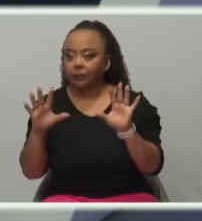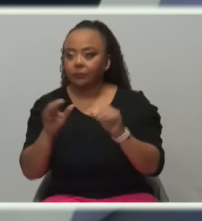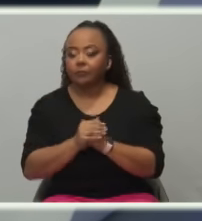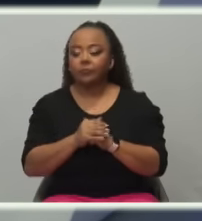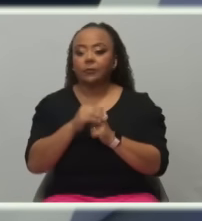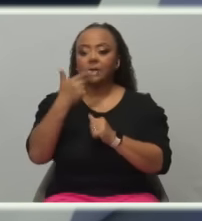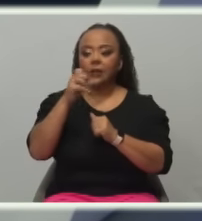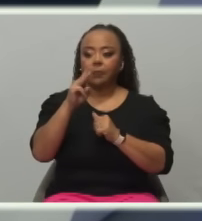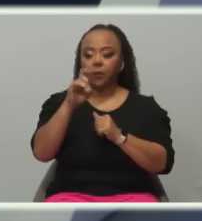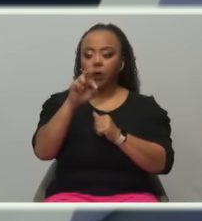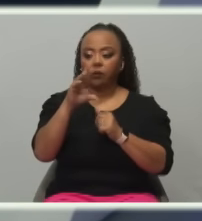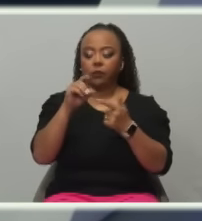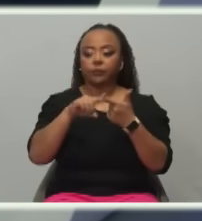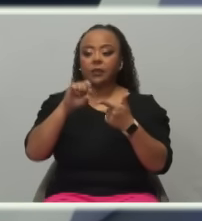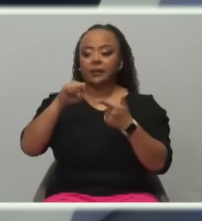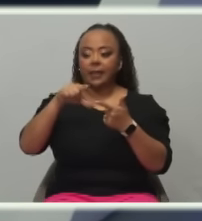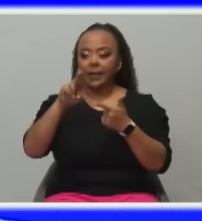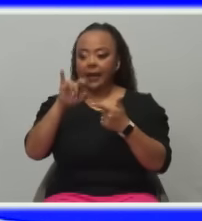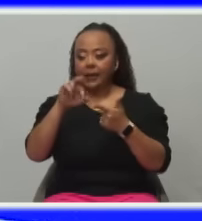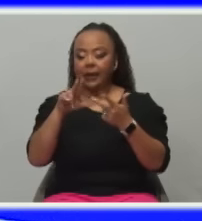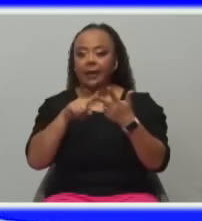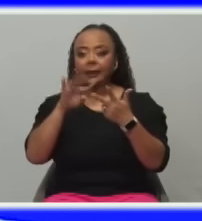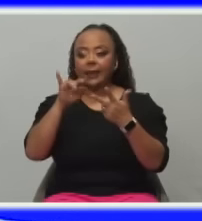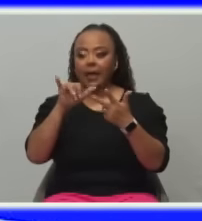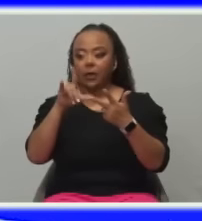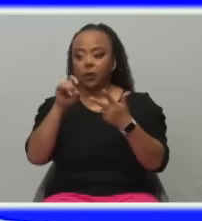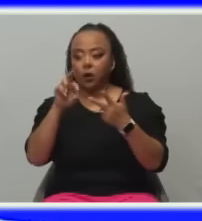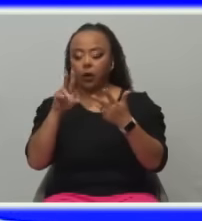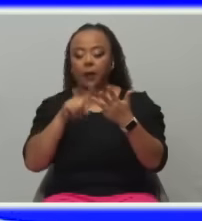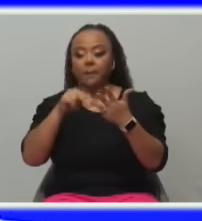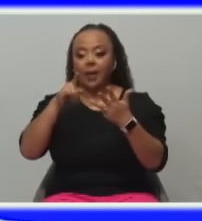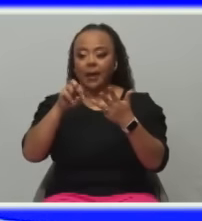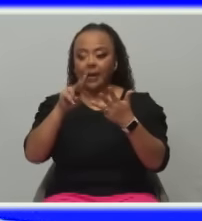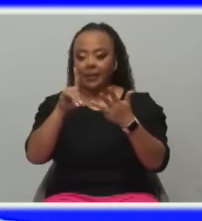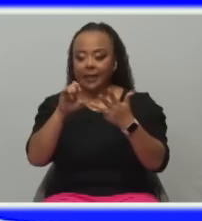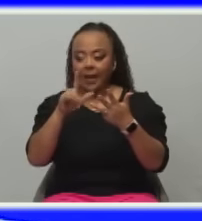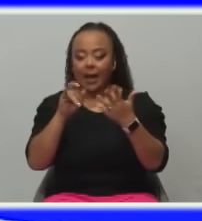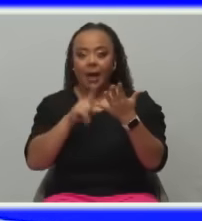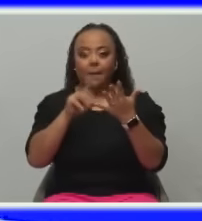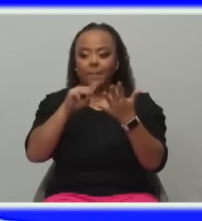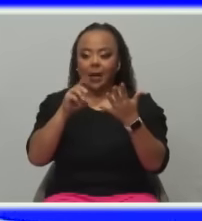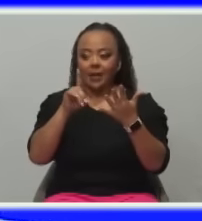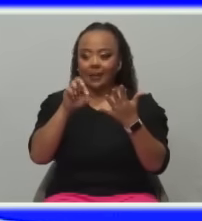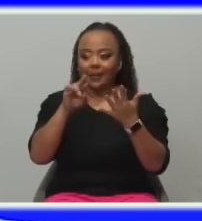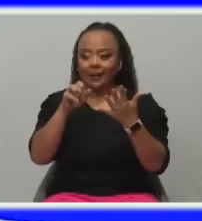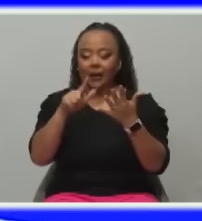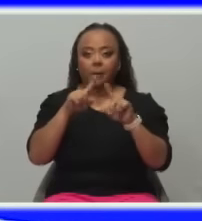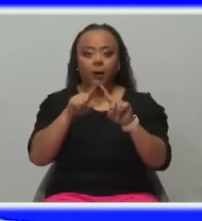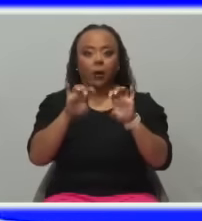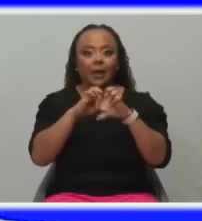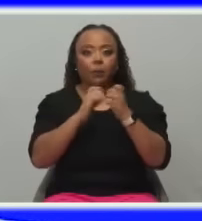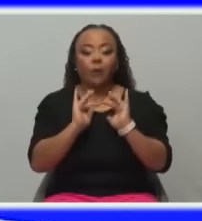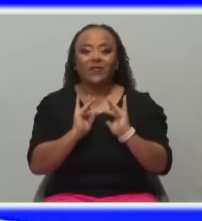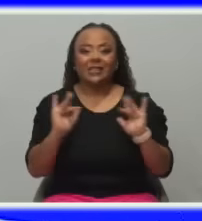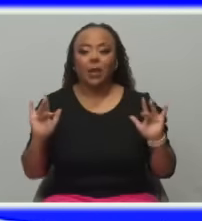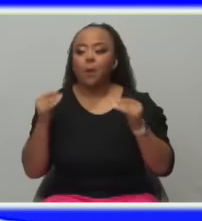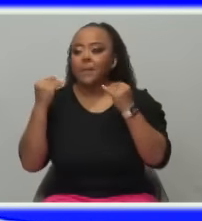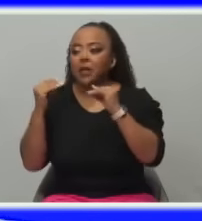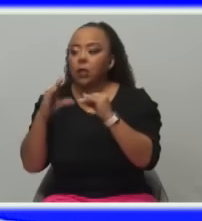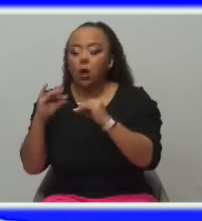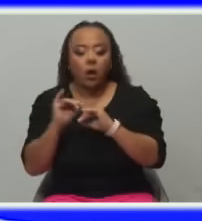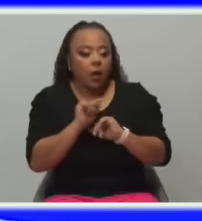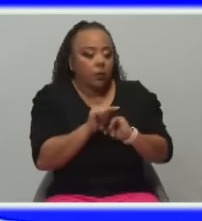Chamorro Douglas sequeira gerald Taylor Luis Javier paradela guaren Madrigal pero el equipo quedó vacío o sea se vendió y quedó